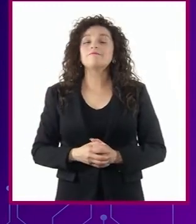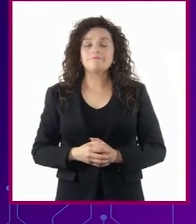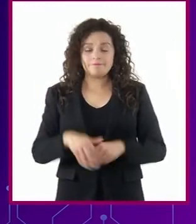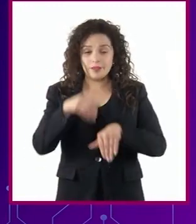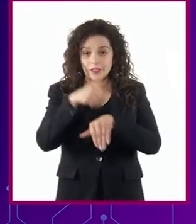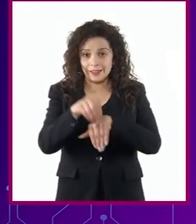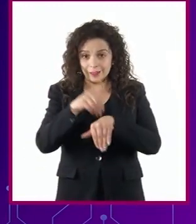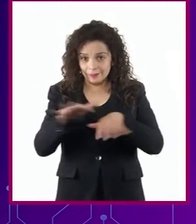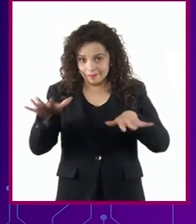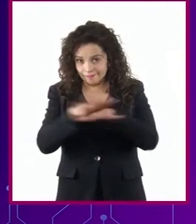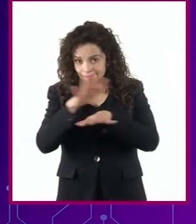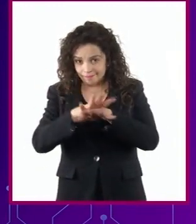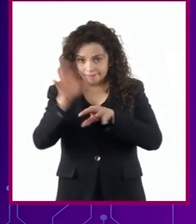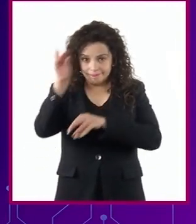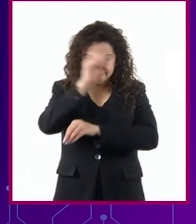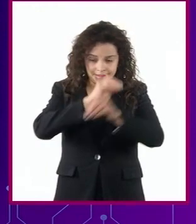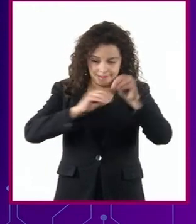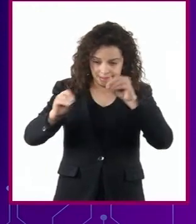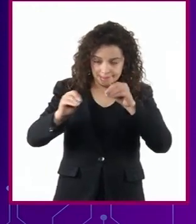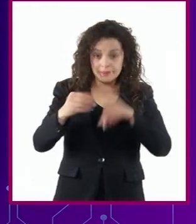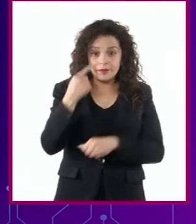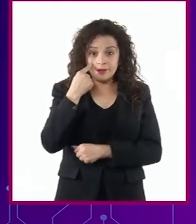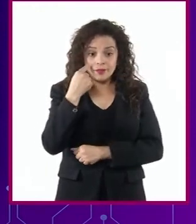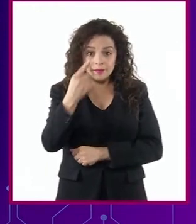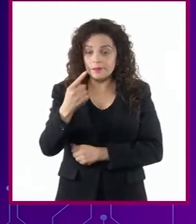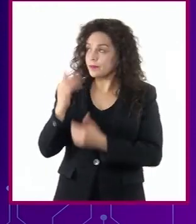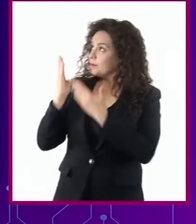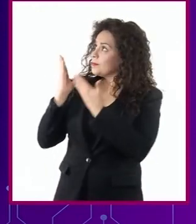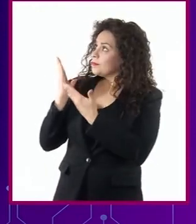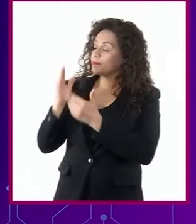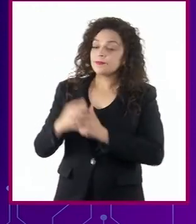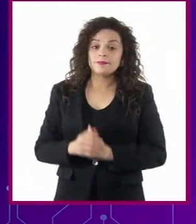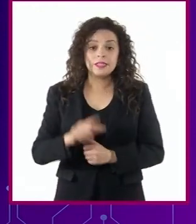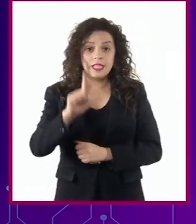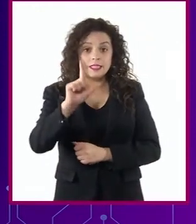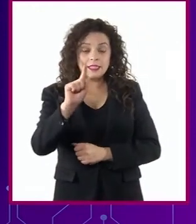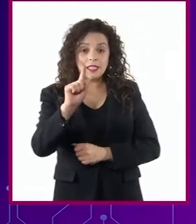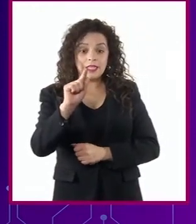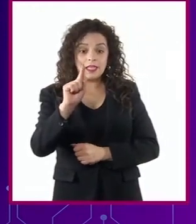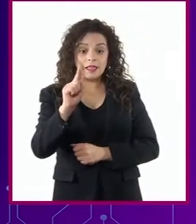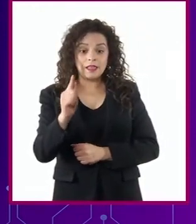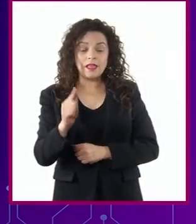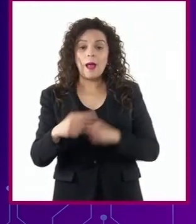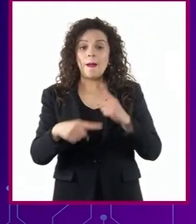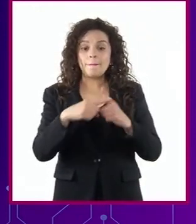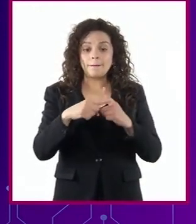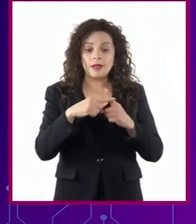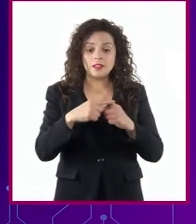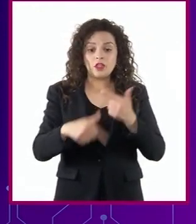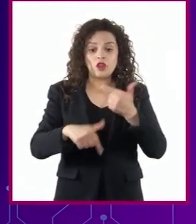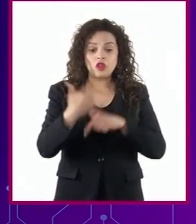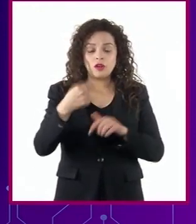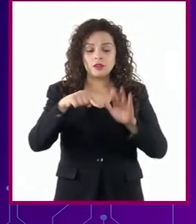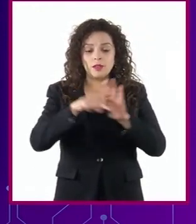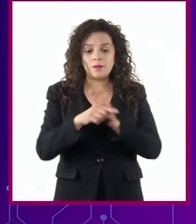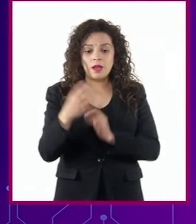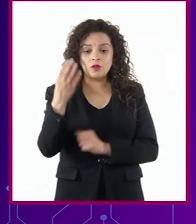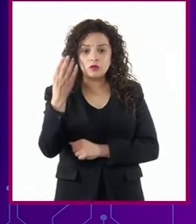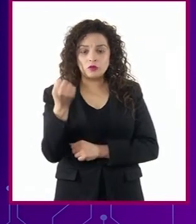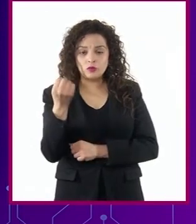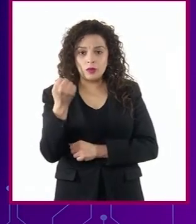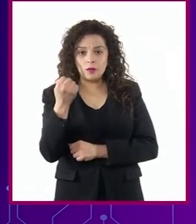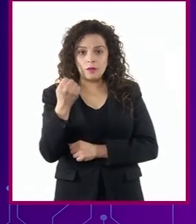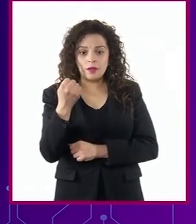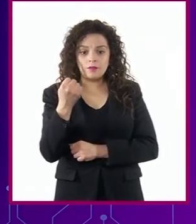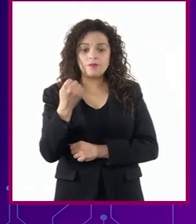Sustituyendo los valores en la fórmula se tiene moda es igual a 70 más 12 menos 9